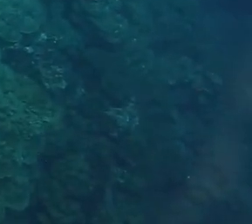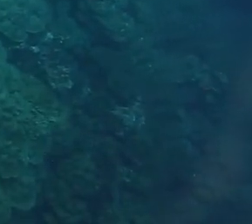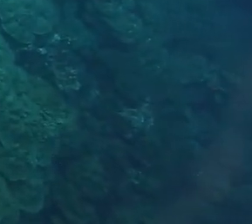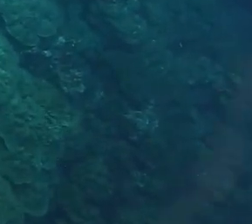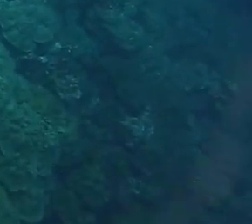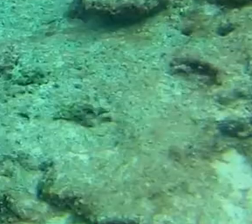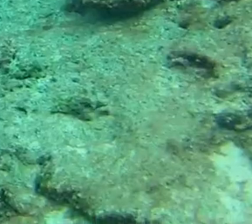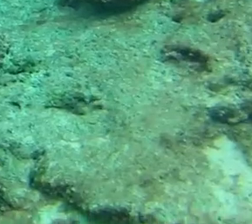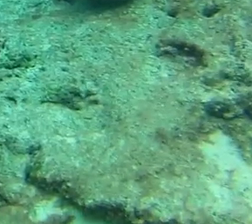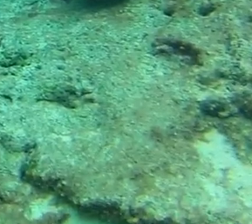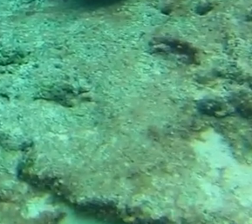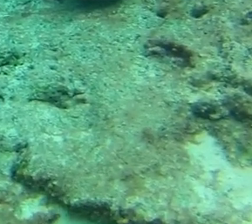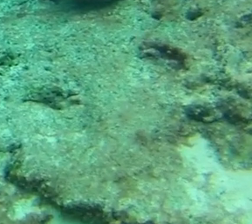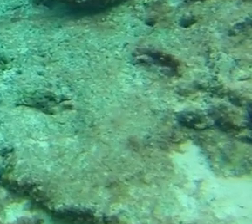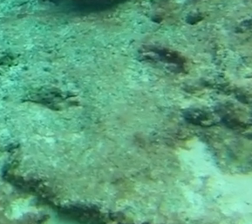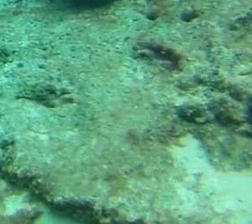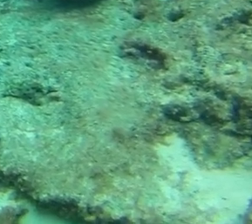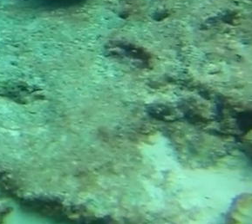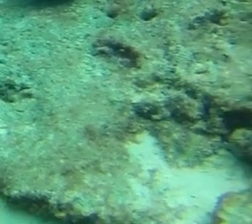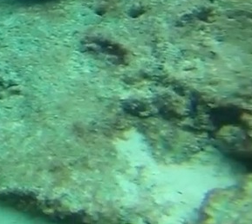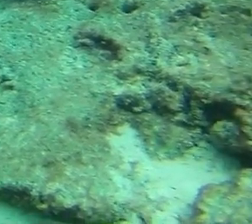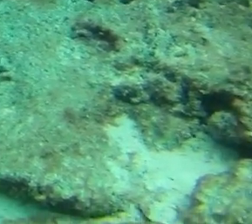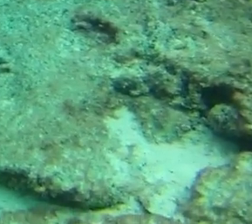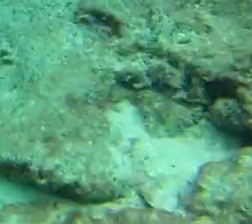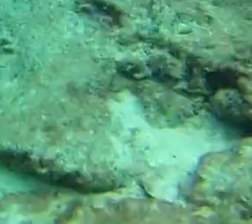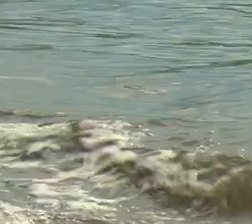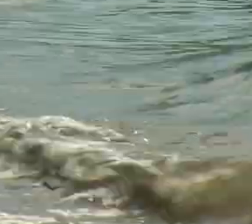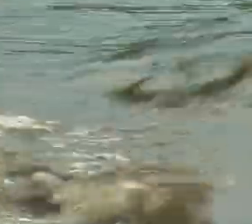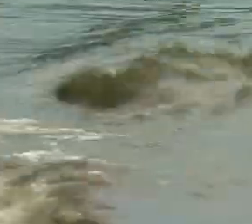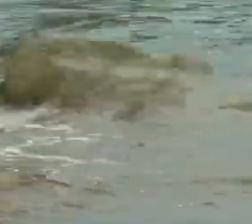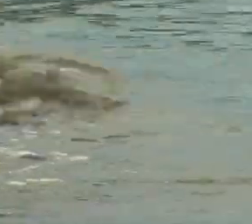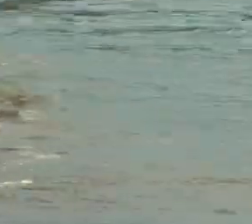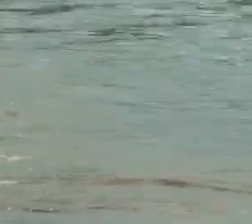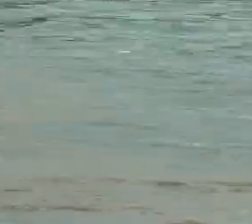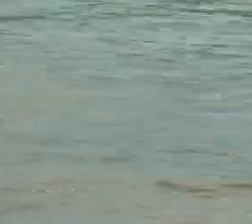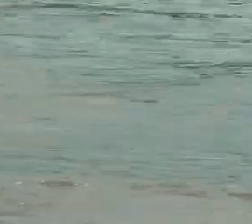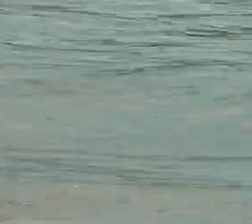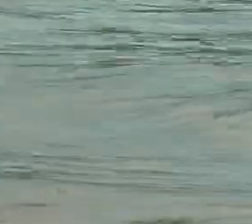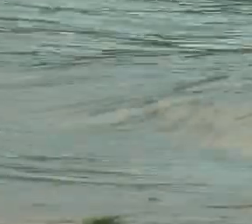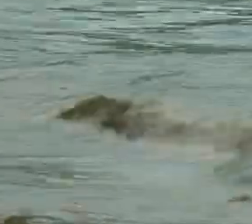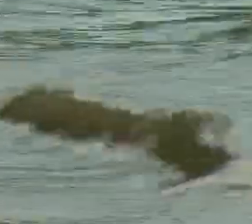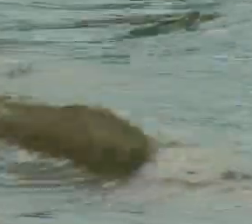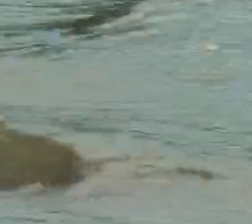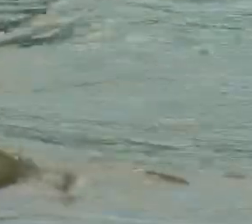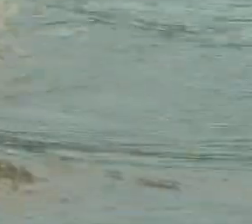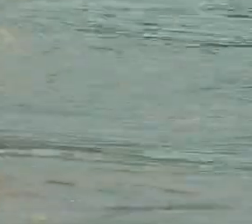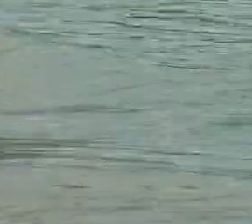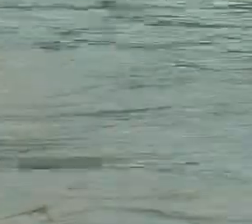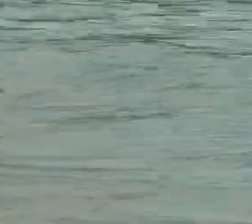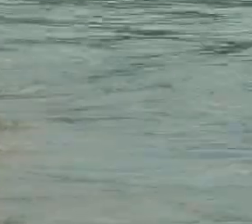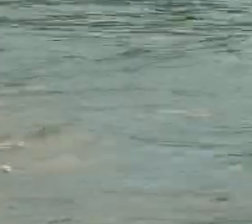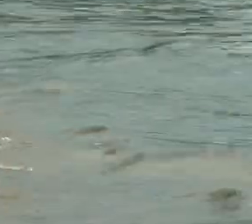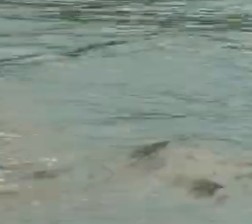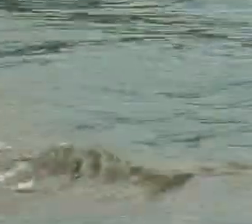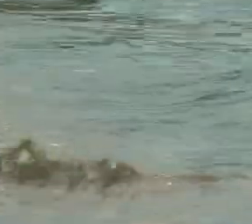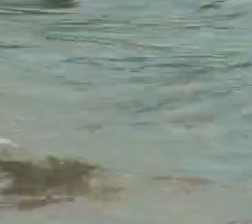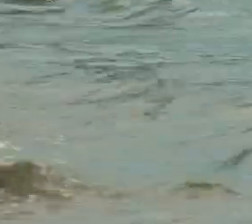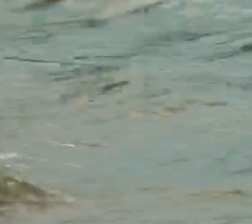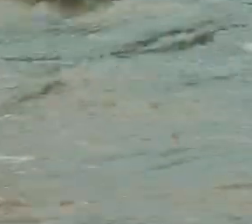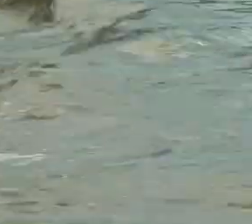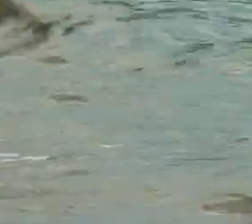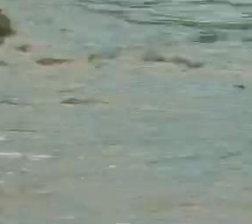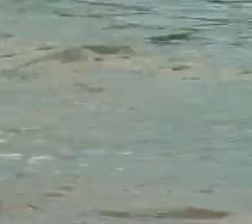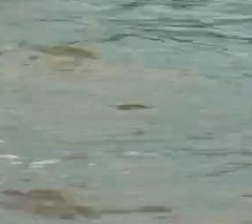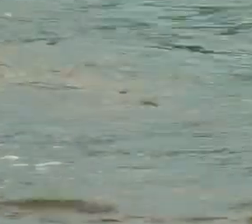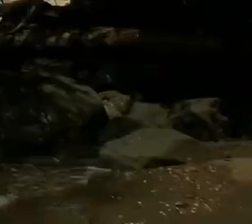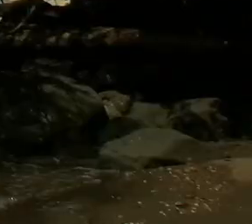tercera conferencia de las Naciones Unidas sobre el Océano, UNOC, a celebrarse en junio de 2025 en la ciudad